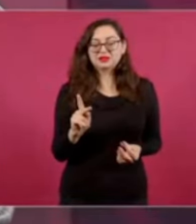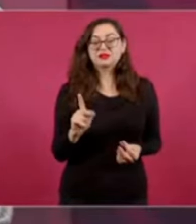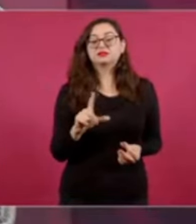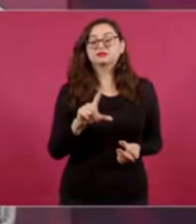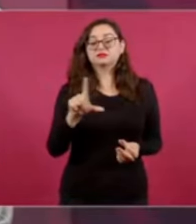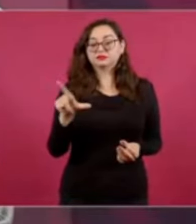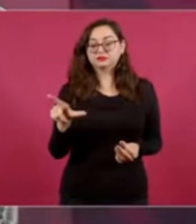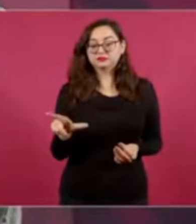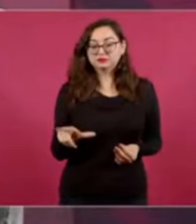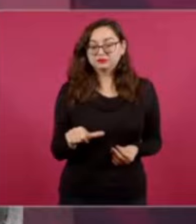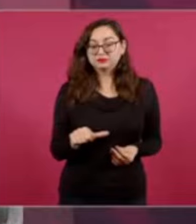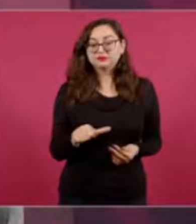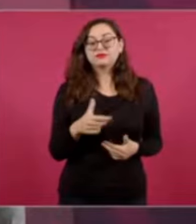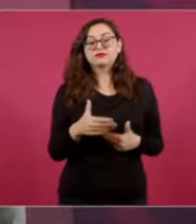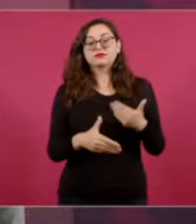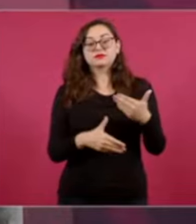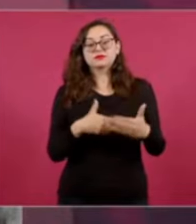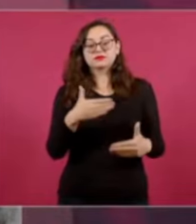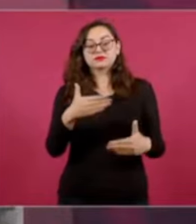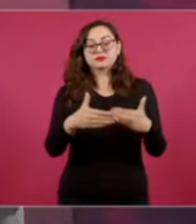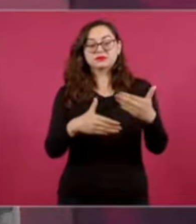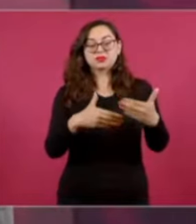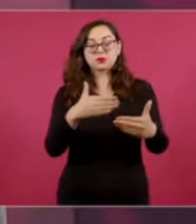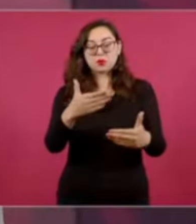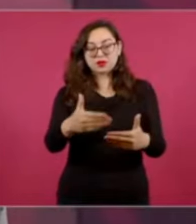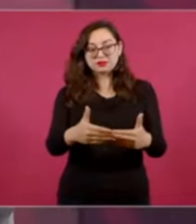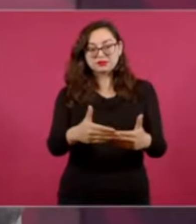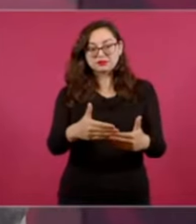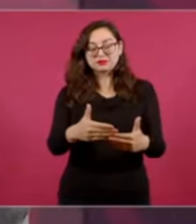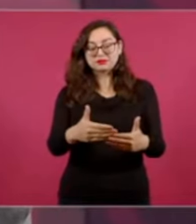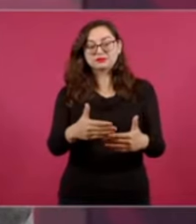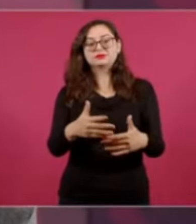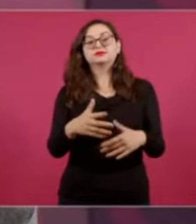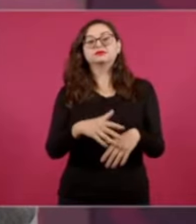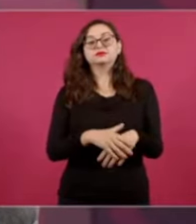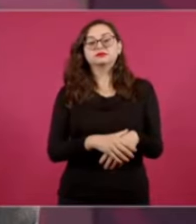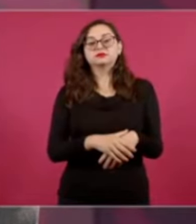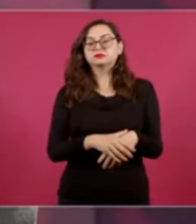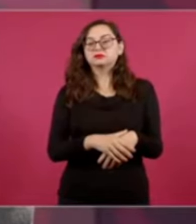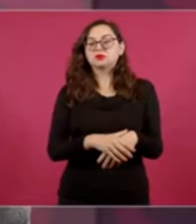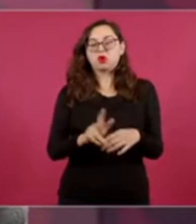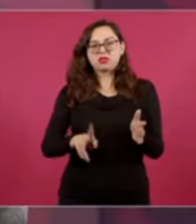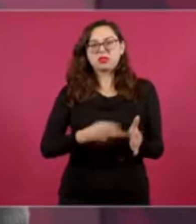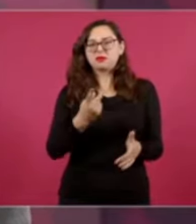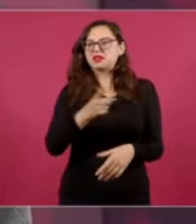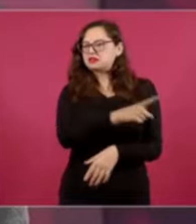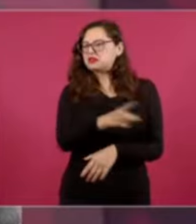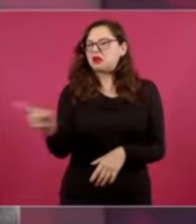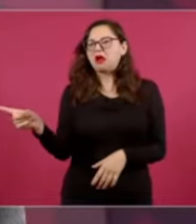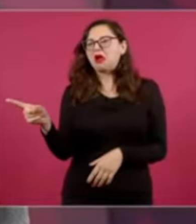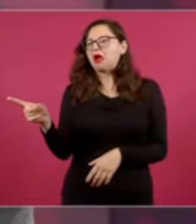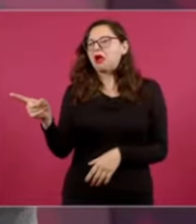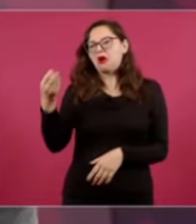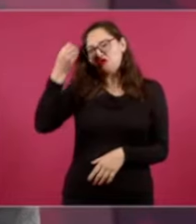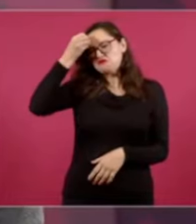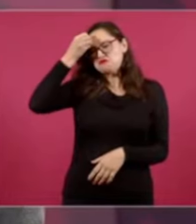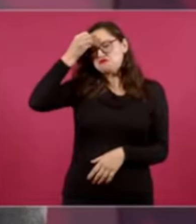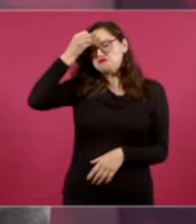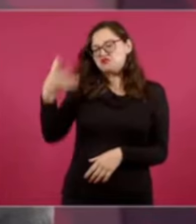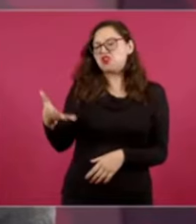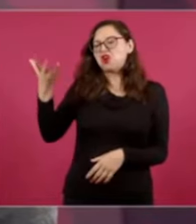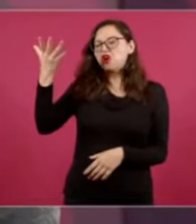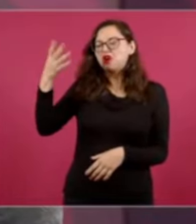transcurre más tiempo y dice, son unos flojos. Usó otra palabra que no puedo